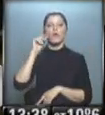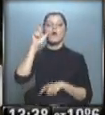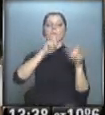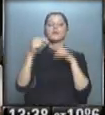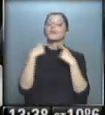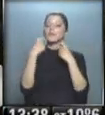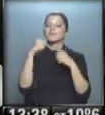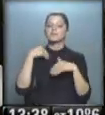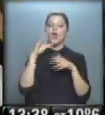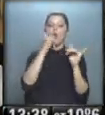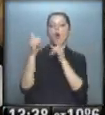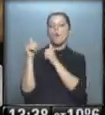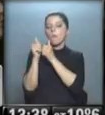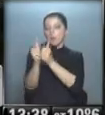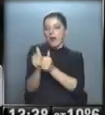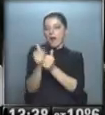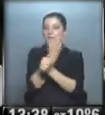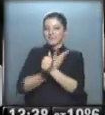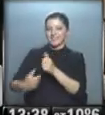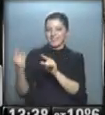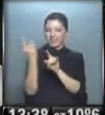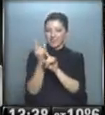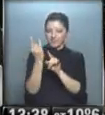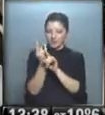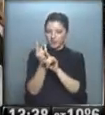el se corazón